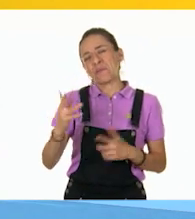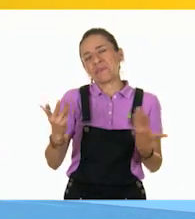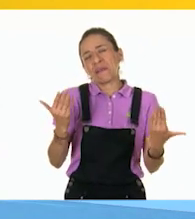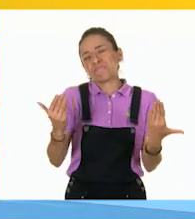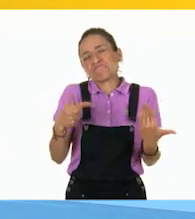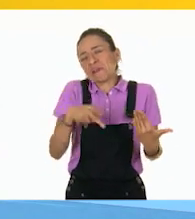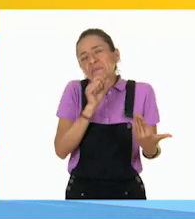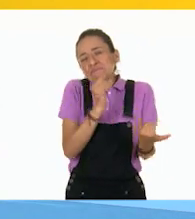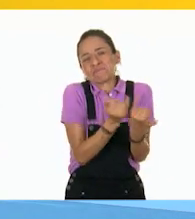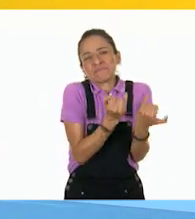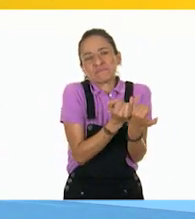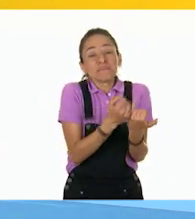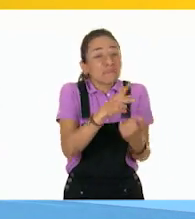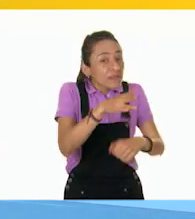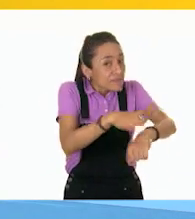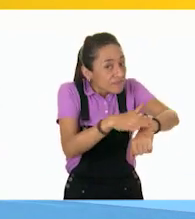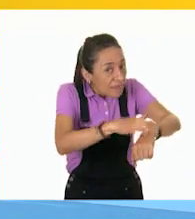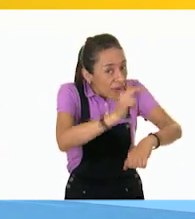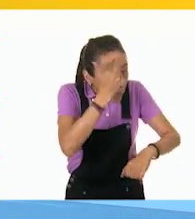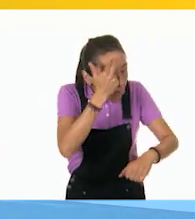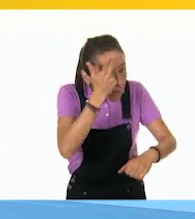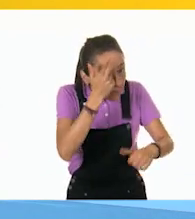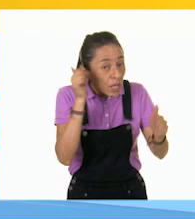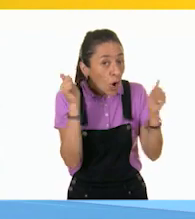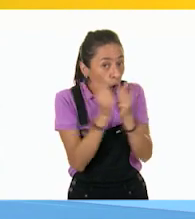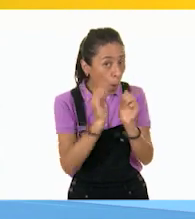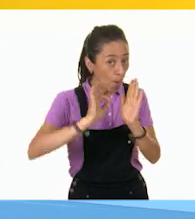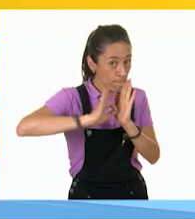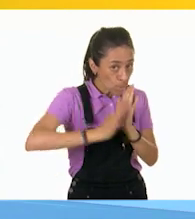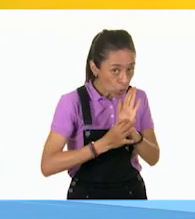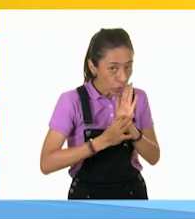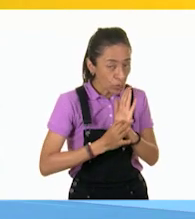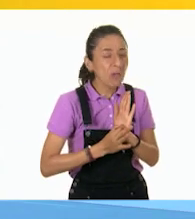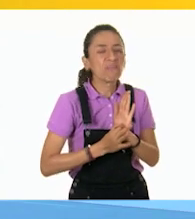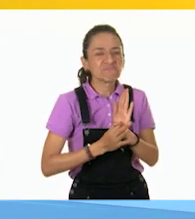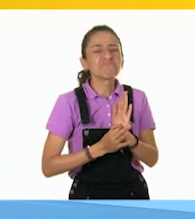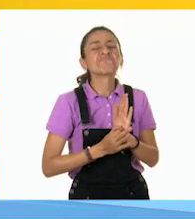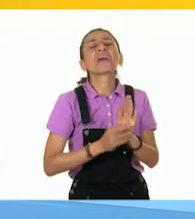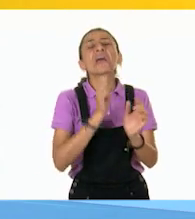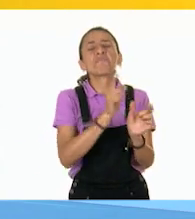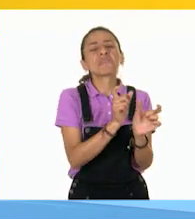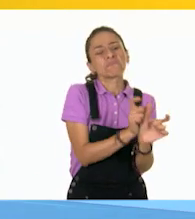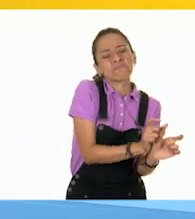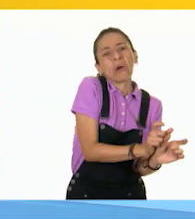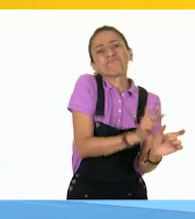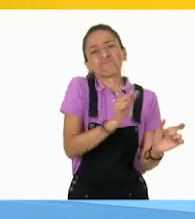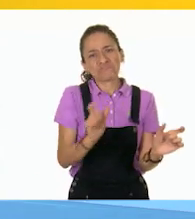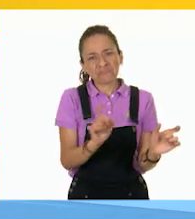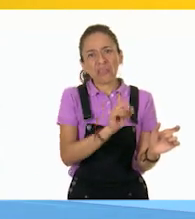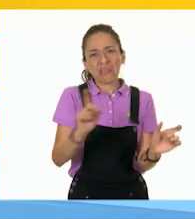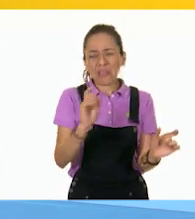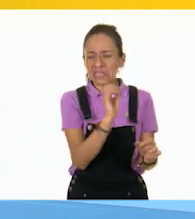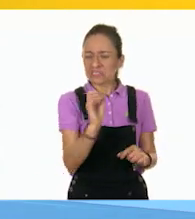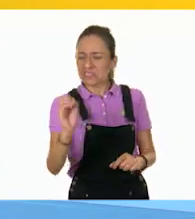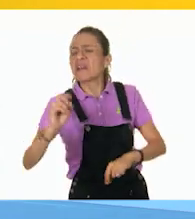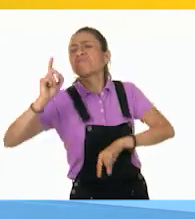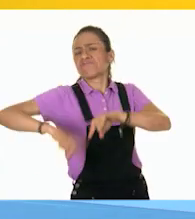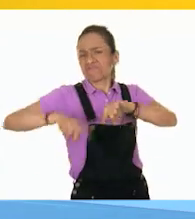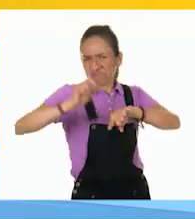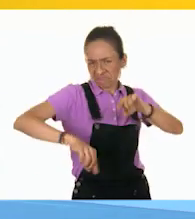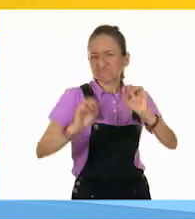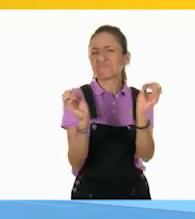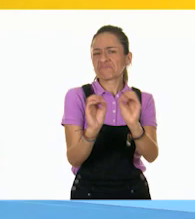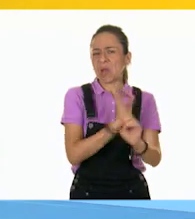que en el caso de los decimales podemos eliminar los ceros que están a la derecha si es que no hay otra